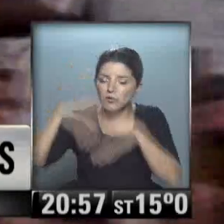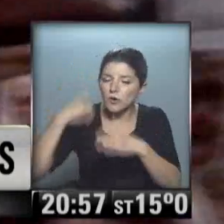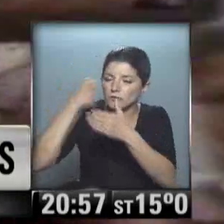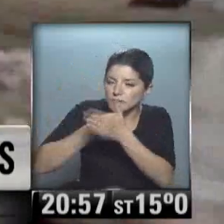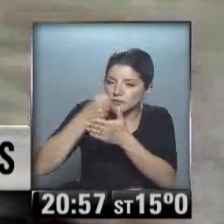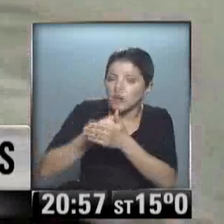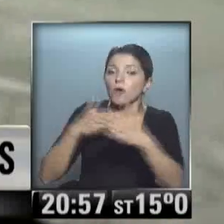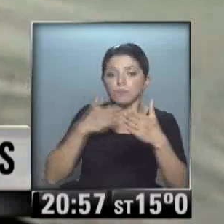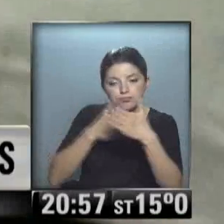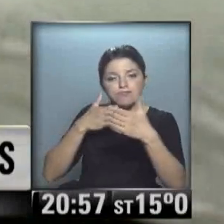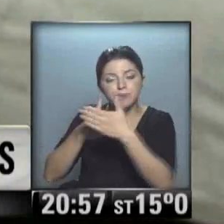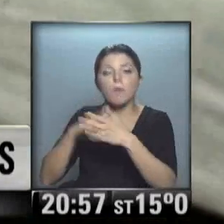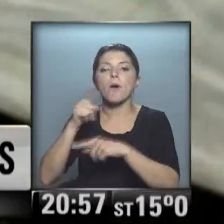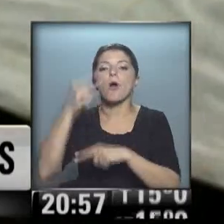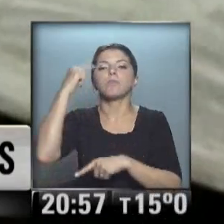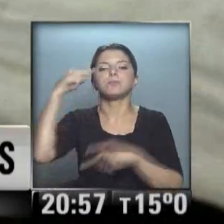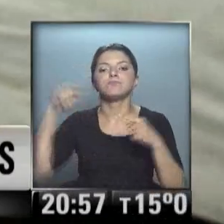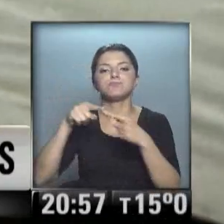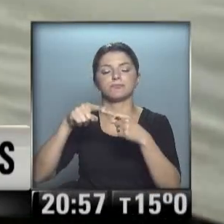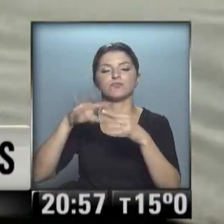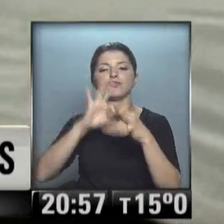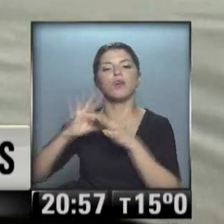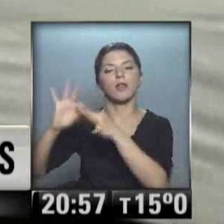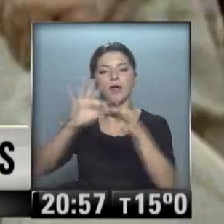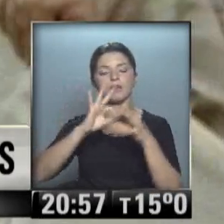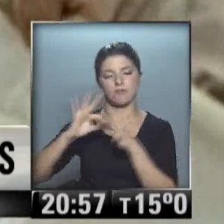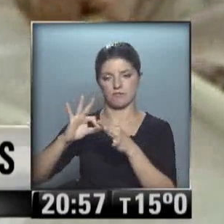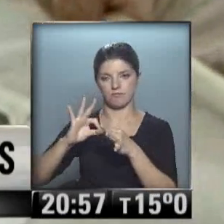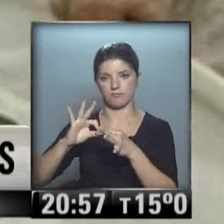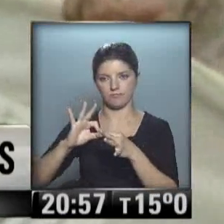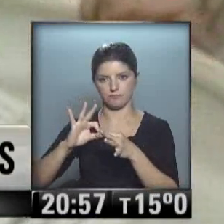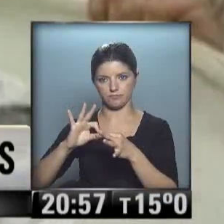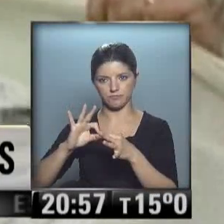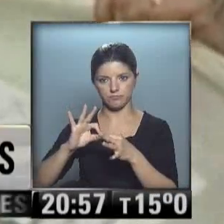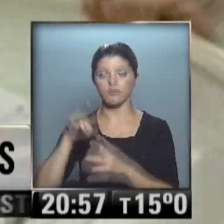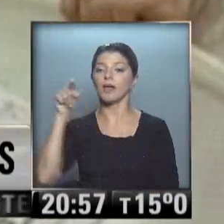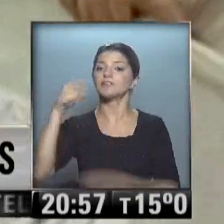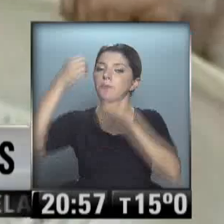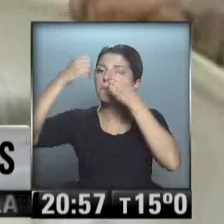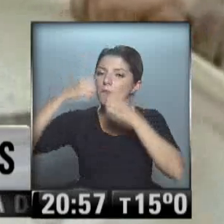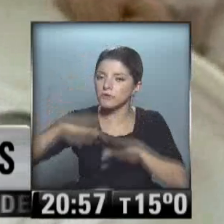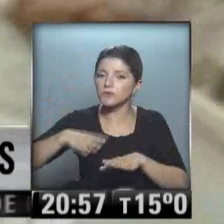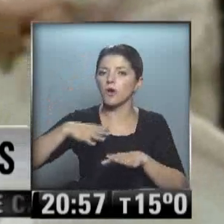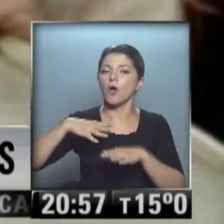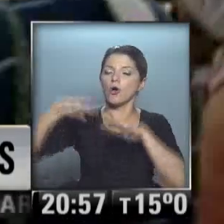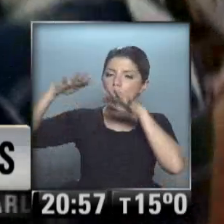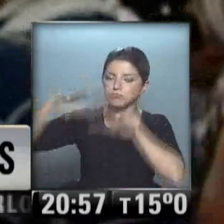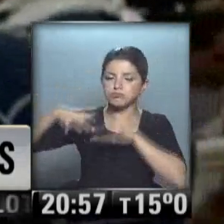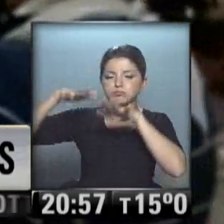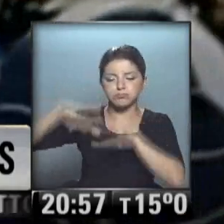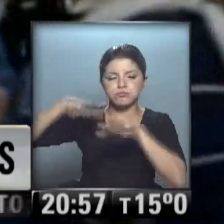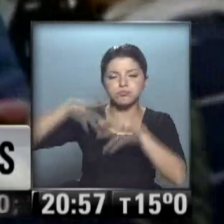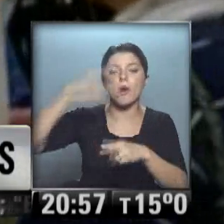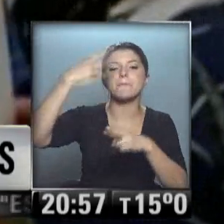obstáculos, pero con el componente de solidaridad que toda lucha necesita. Estela comenzó con las tradicionales rondas en Plaza de